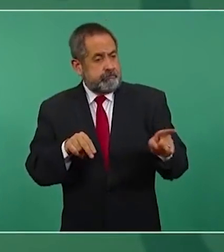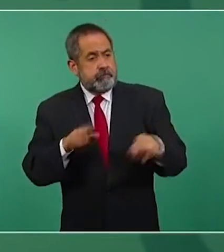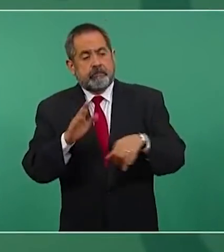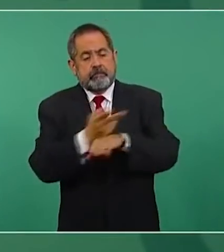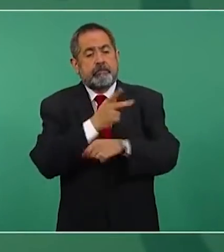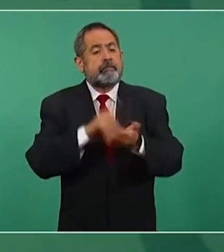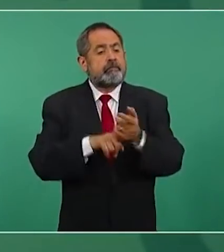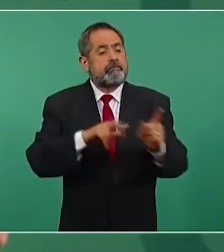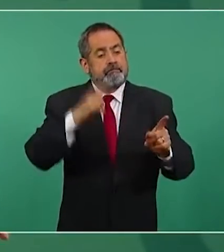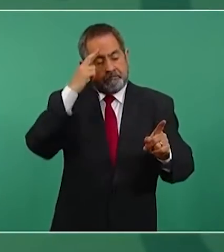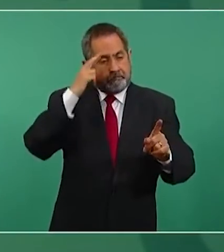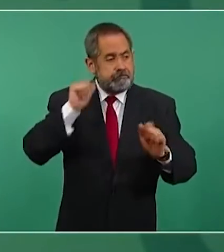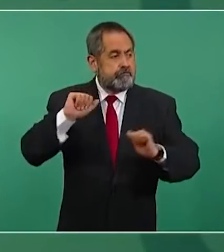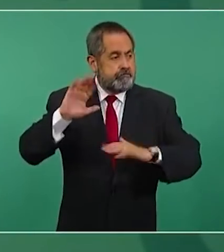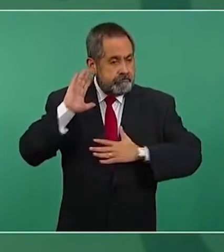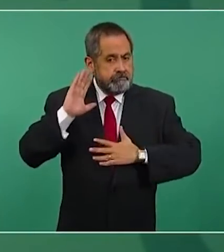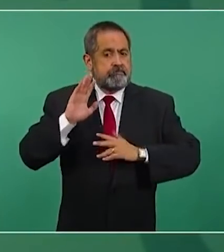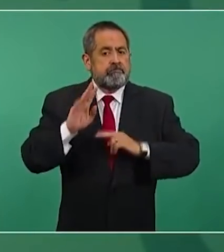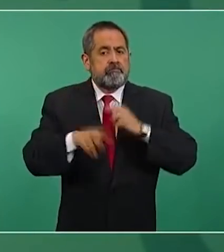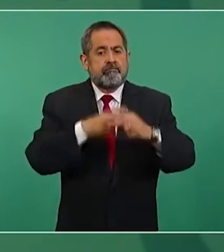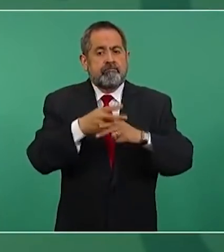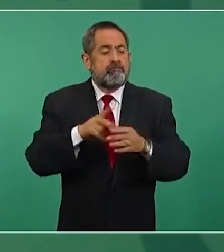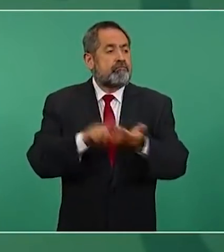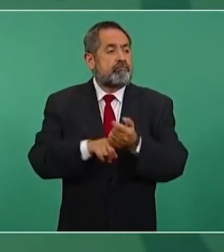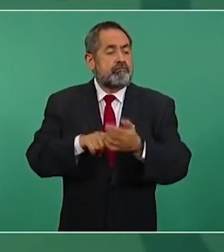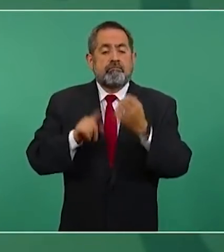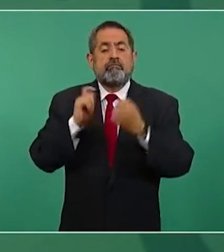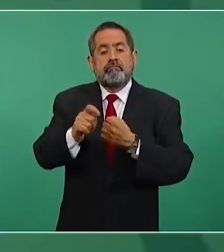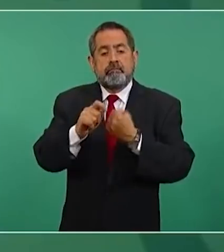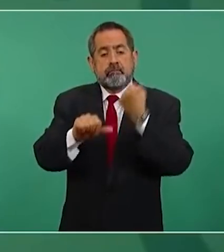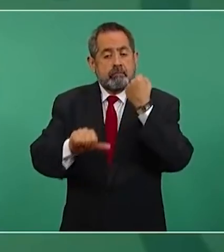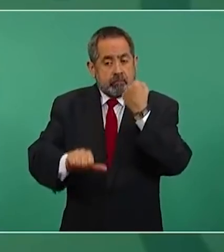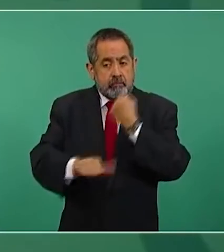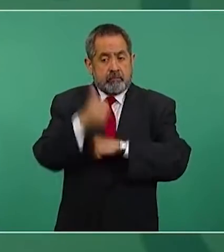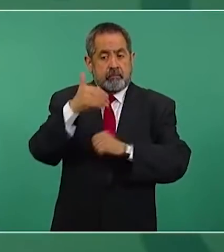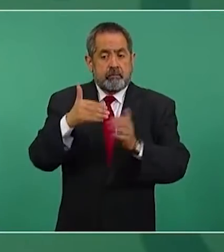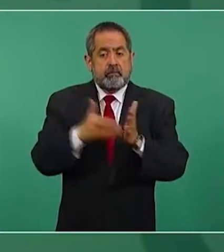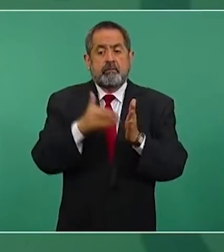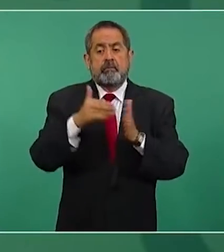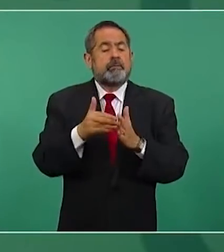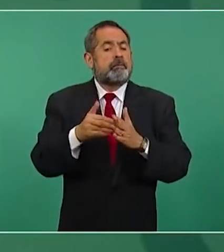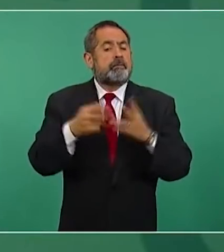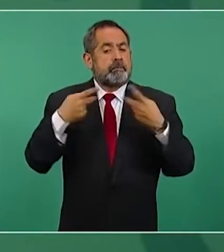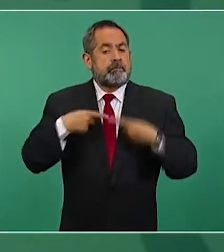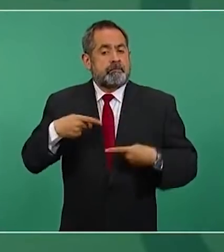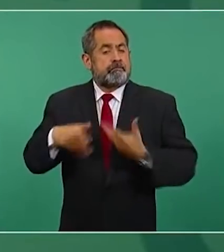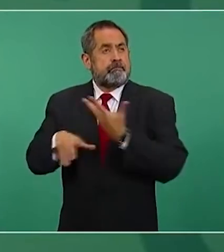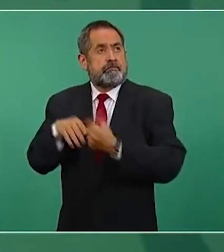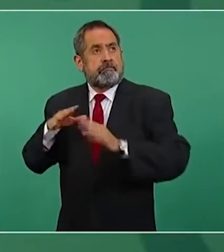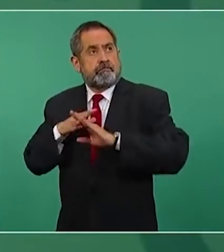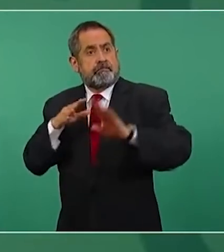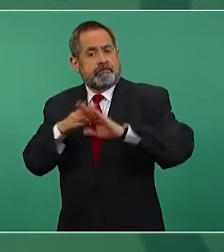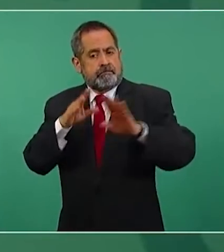compromiso de regularizar a 11 millones emigrantes